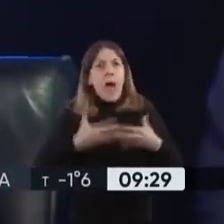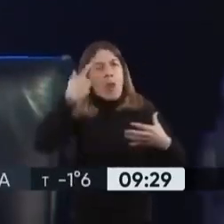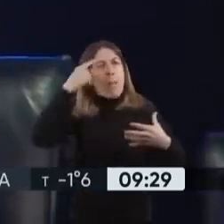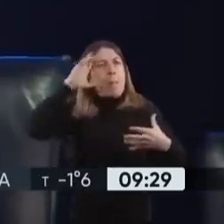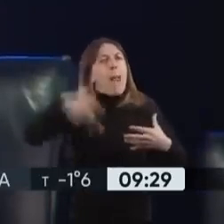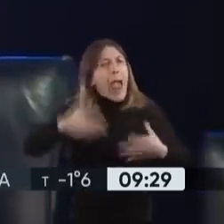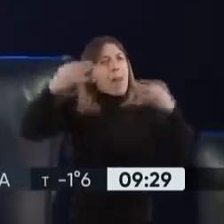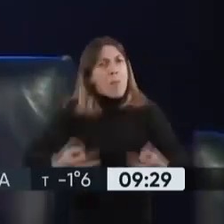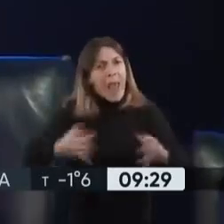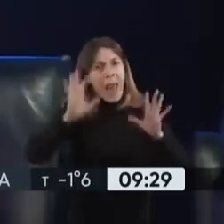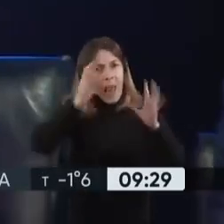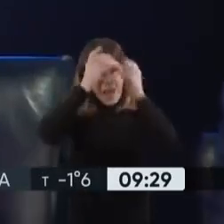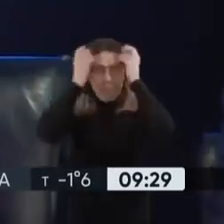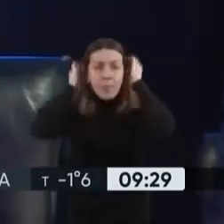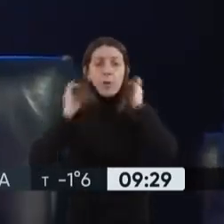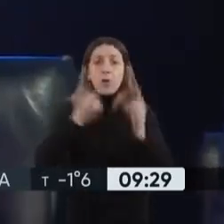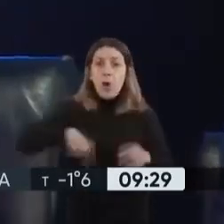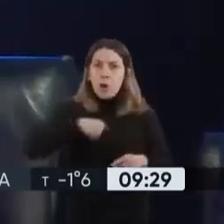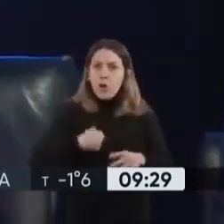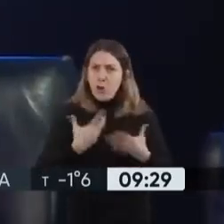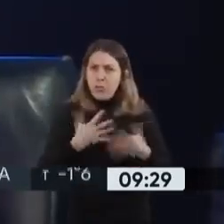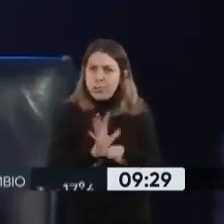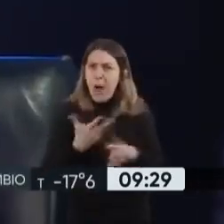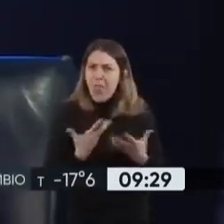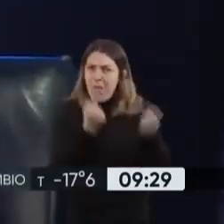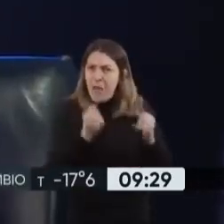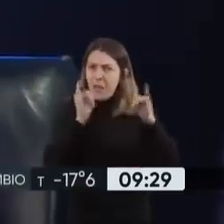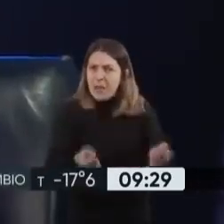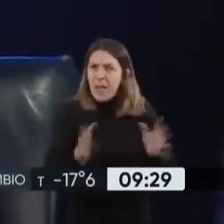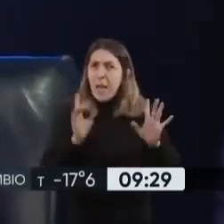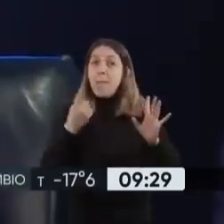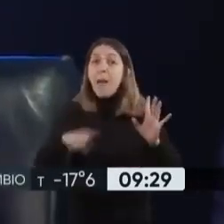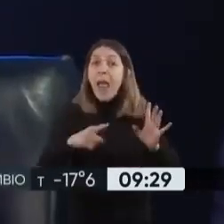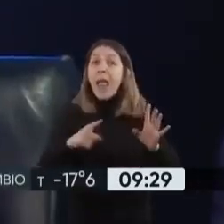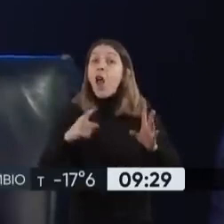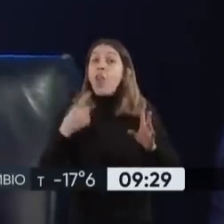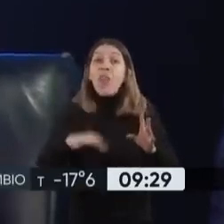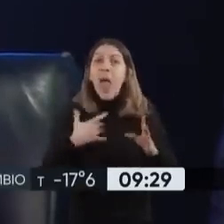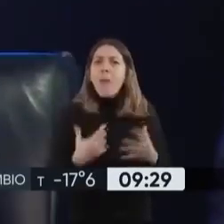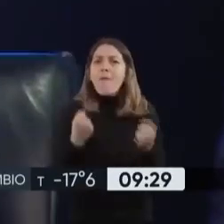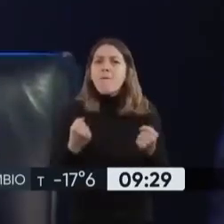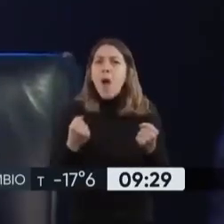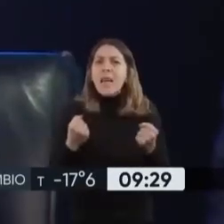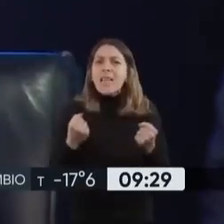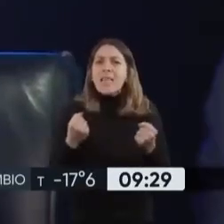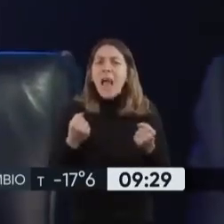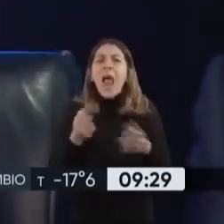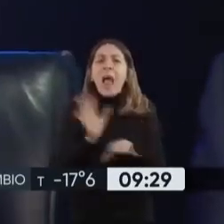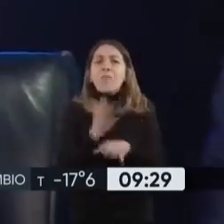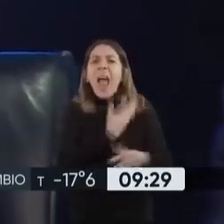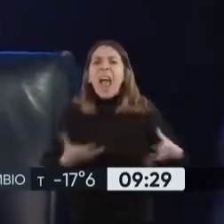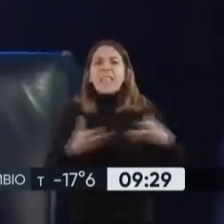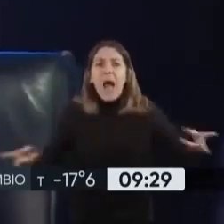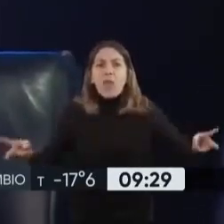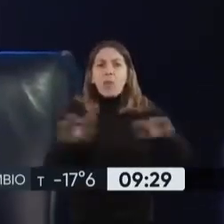necesidades de la gente nosotros eso lo vamos a defender pero necesitamos defender la solvencia del estado y esto no tiene que ver con una